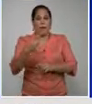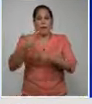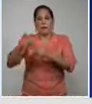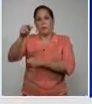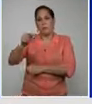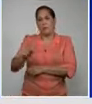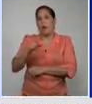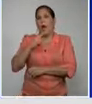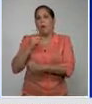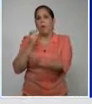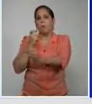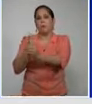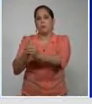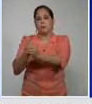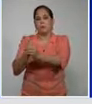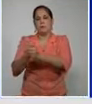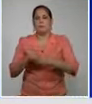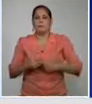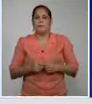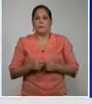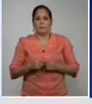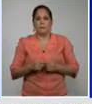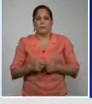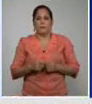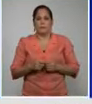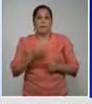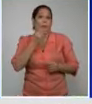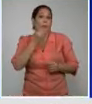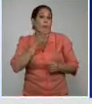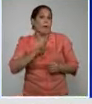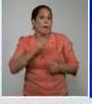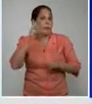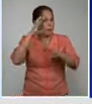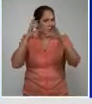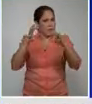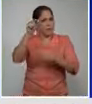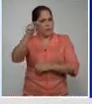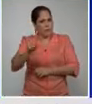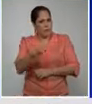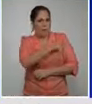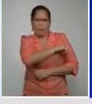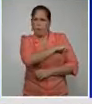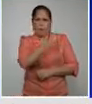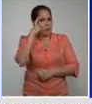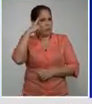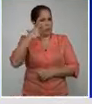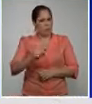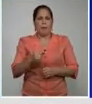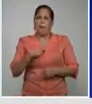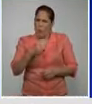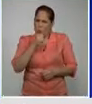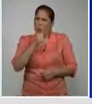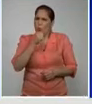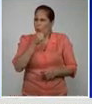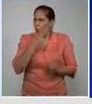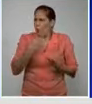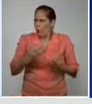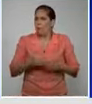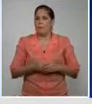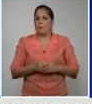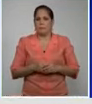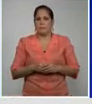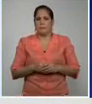las dosis de soberanas. Puede ser obvio quizás para los científicos, pero para la población, ellos tienen dudas sobre este tema.